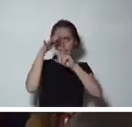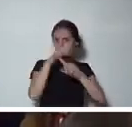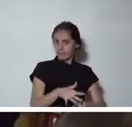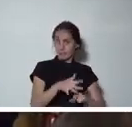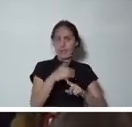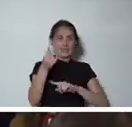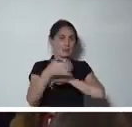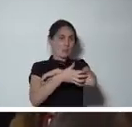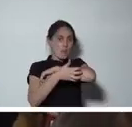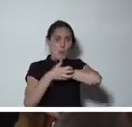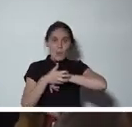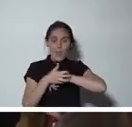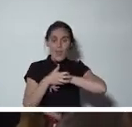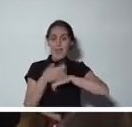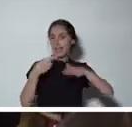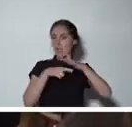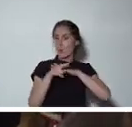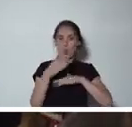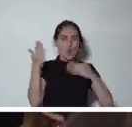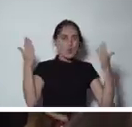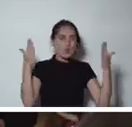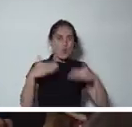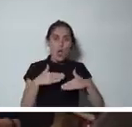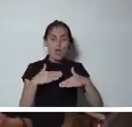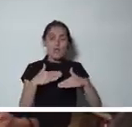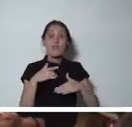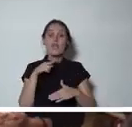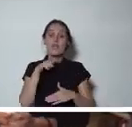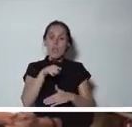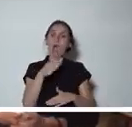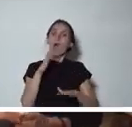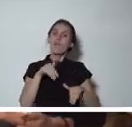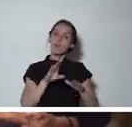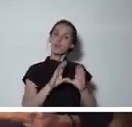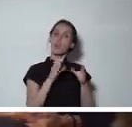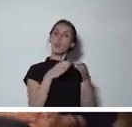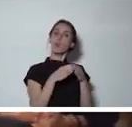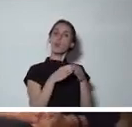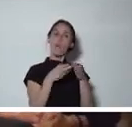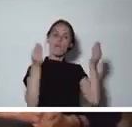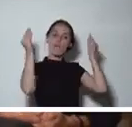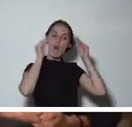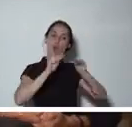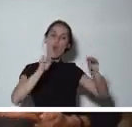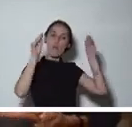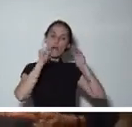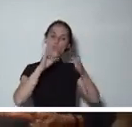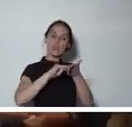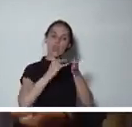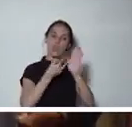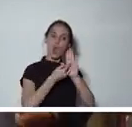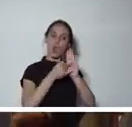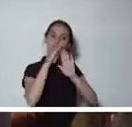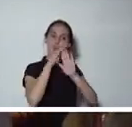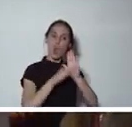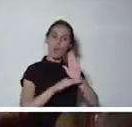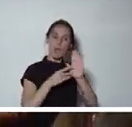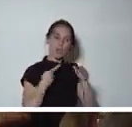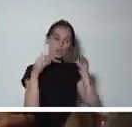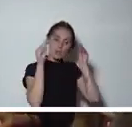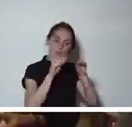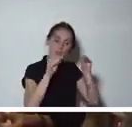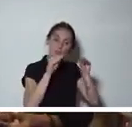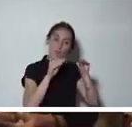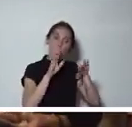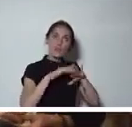precariedad sin recursos y que han hecho una formación en tecnología en programación y ahora no solo tienen